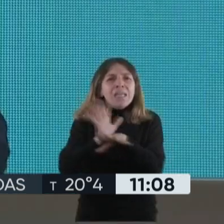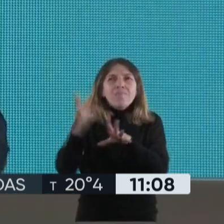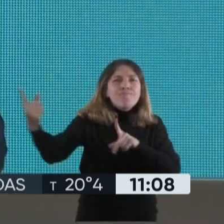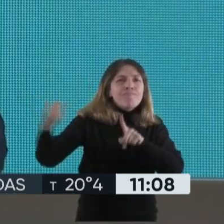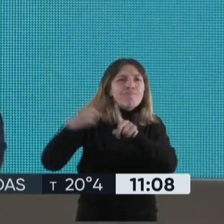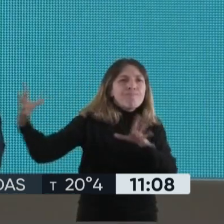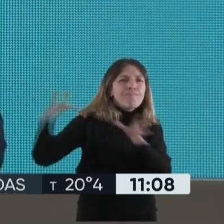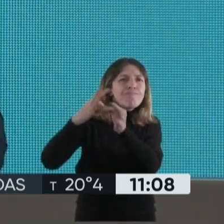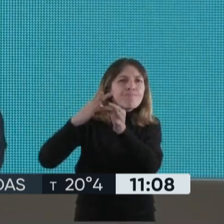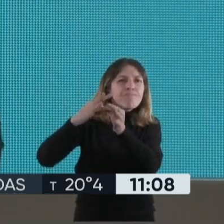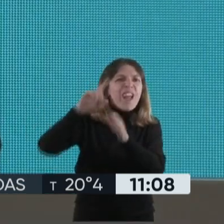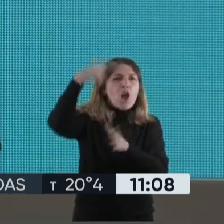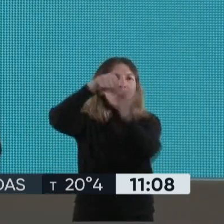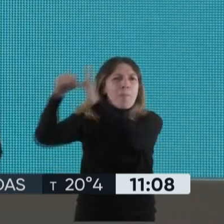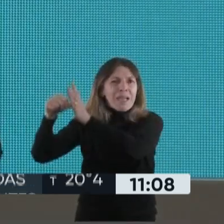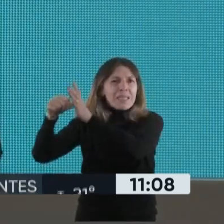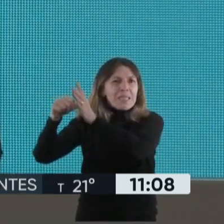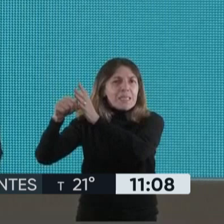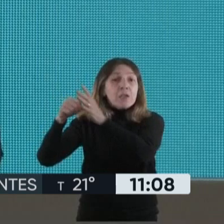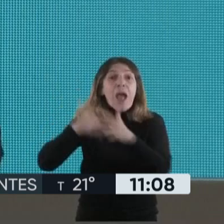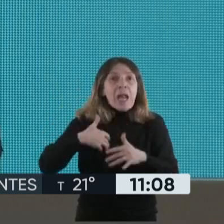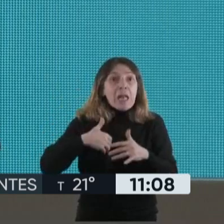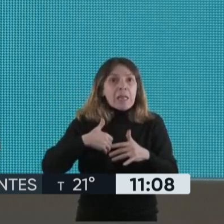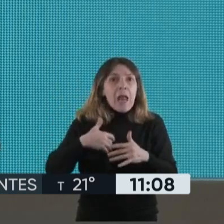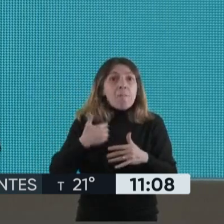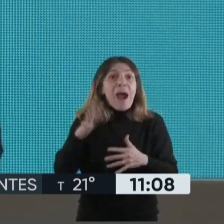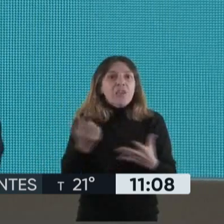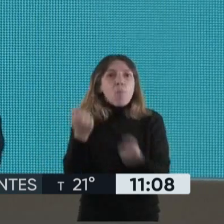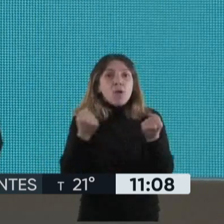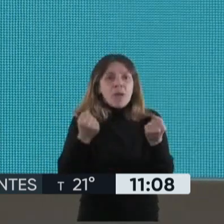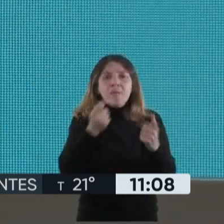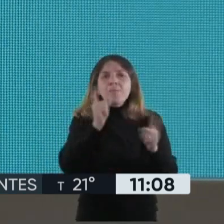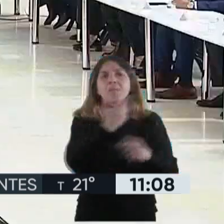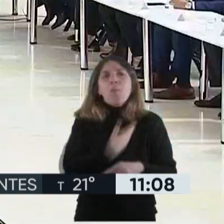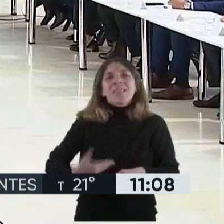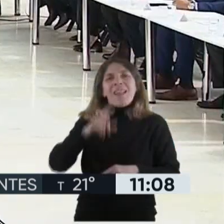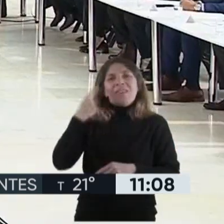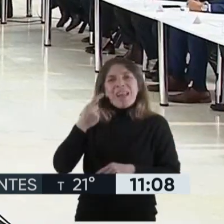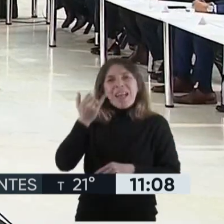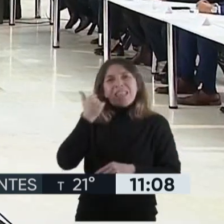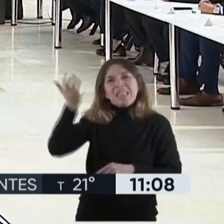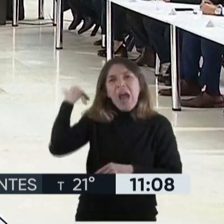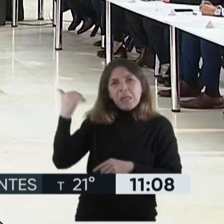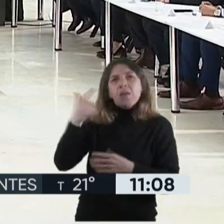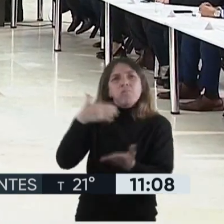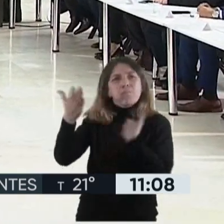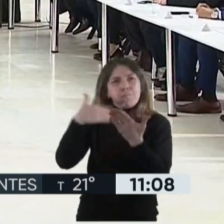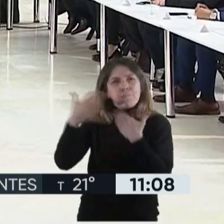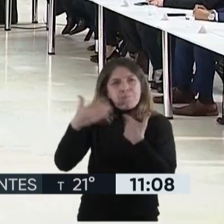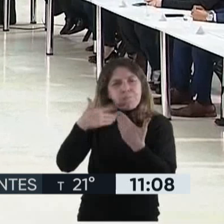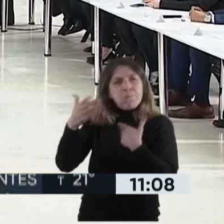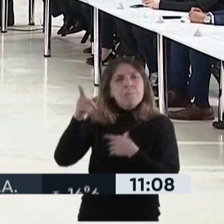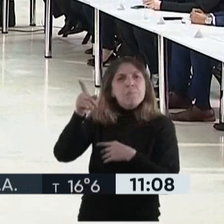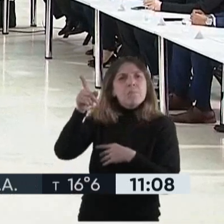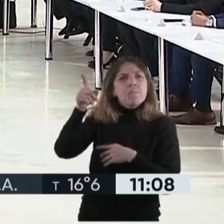que potencie las oportunidades de Argentina. El presidente Alberto Fernández ha estado manteniendo un diálogo muy activo